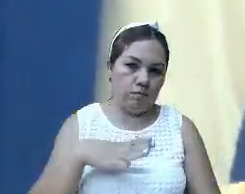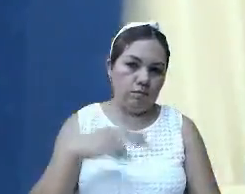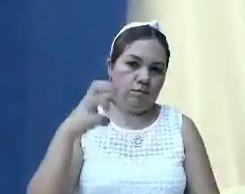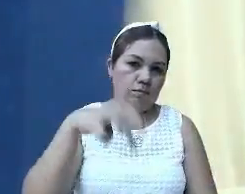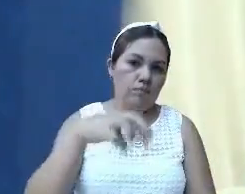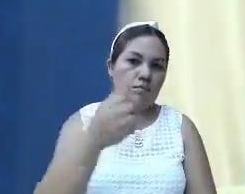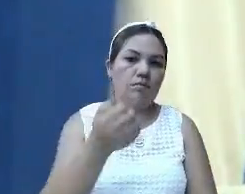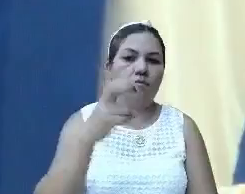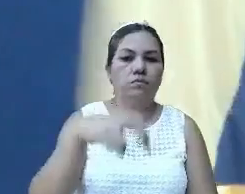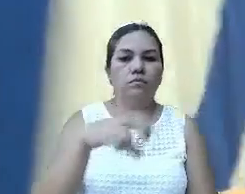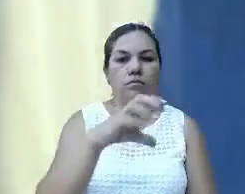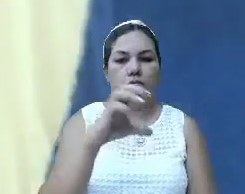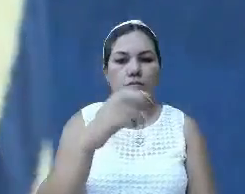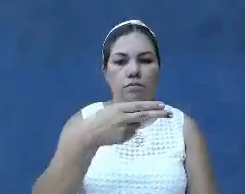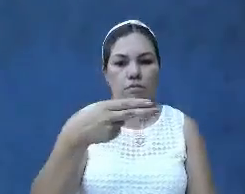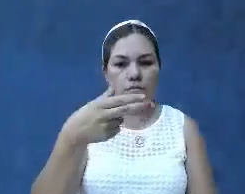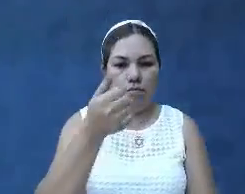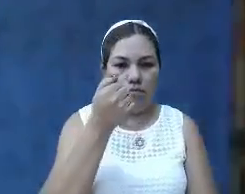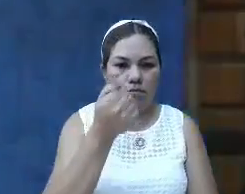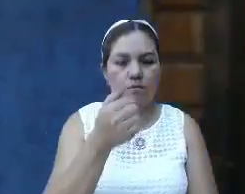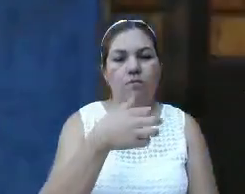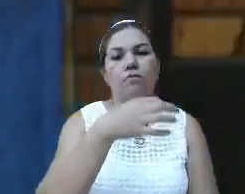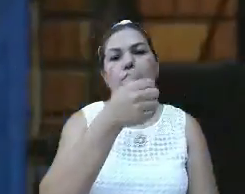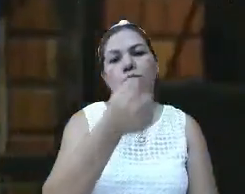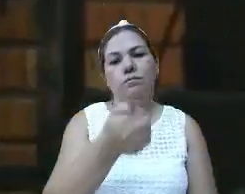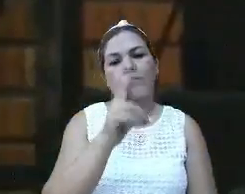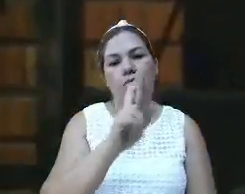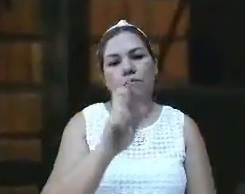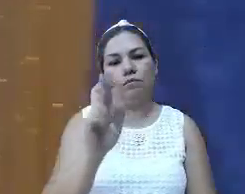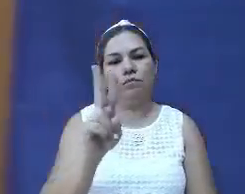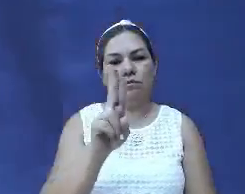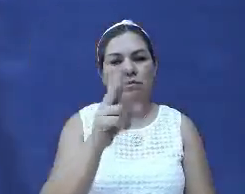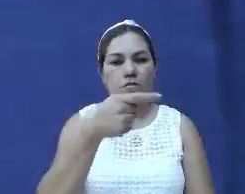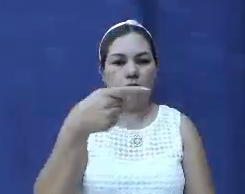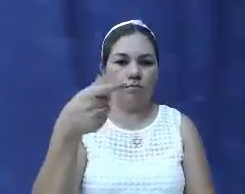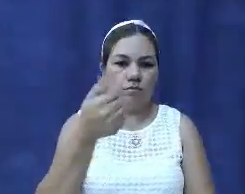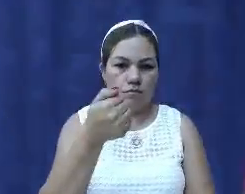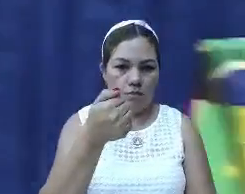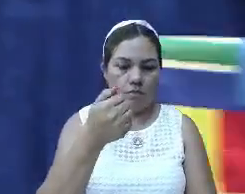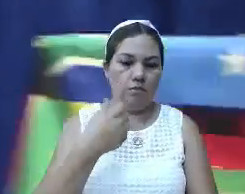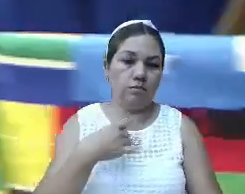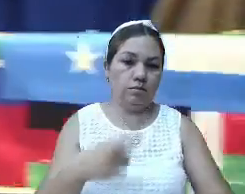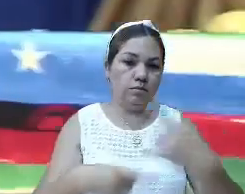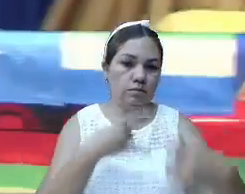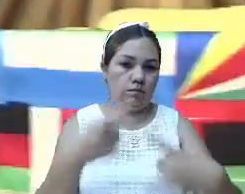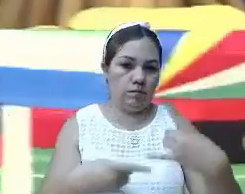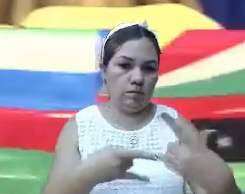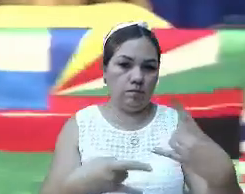mancha, arruga y cosa semejante, diga conmigo, gibor, demonio.